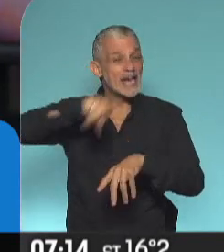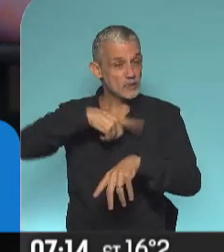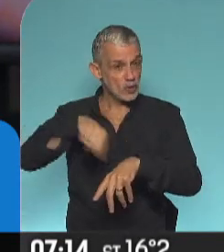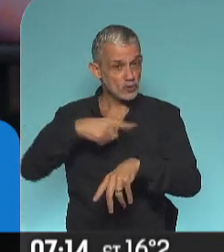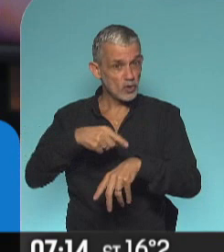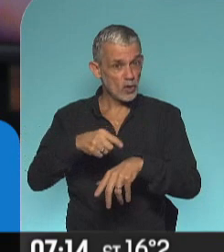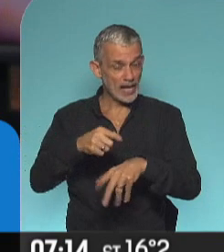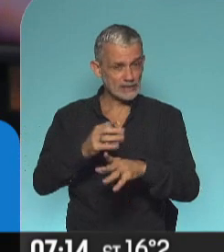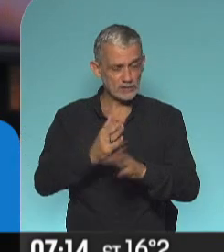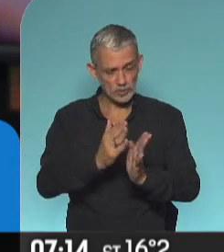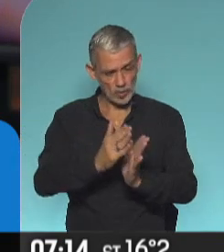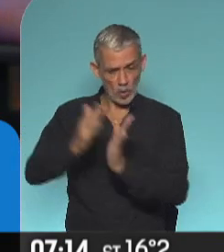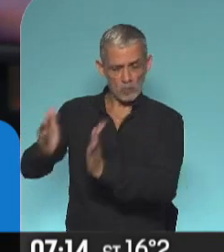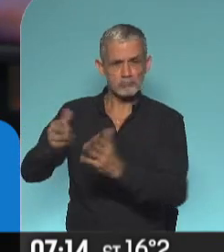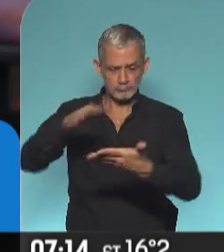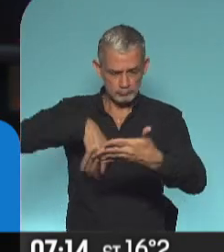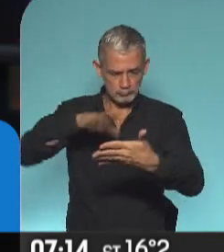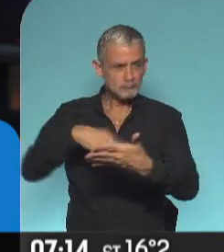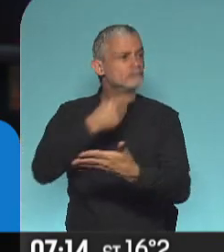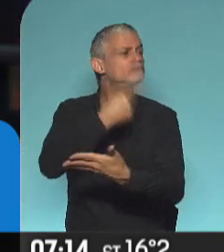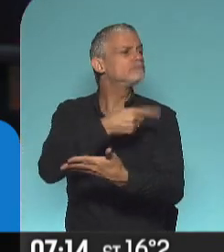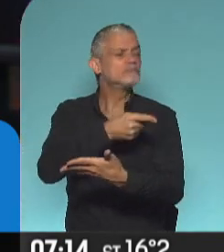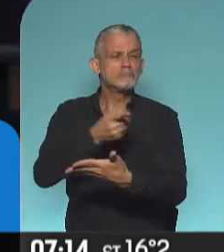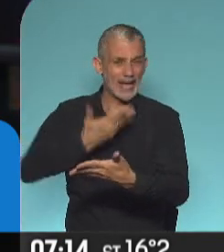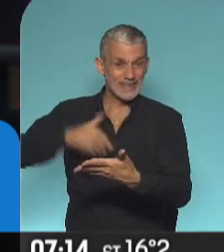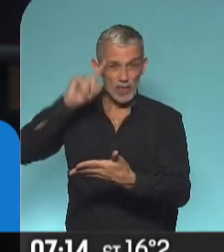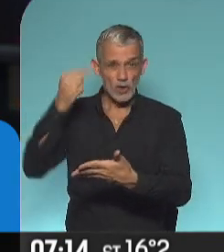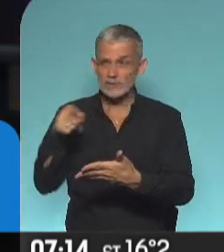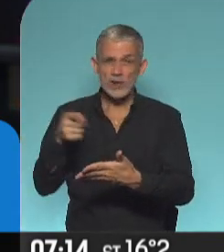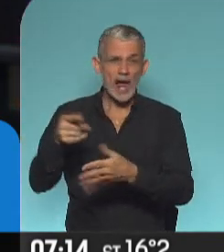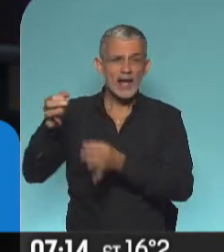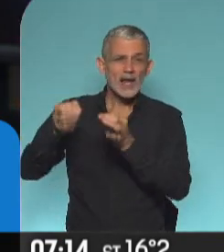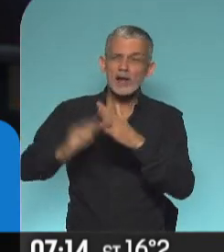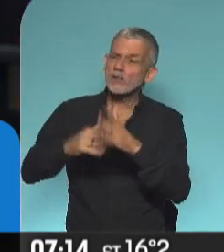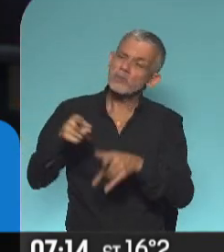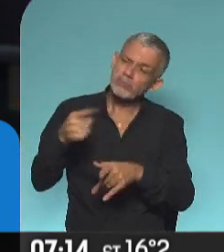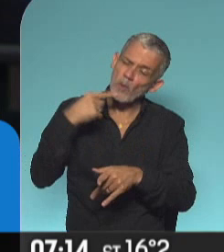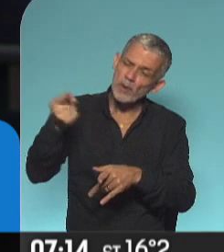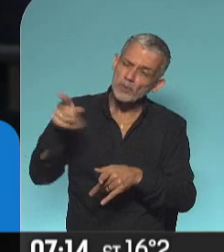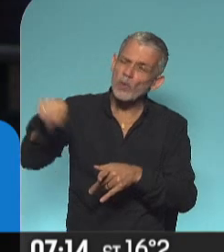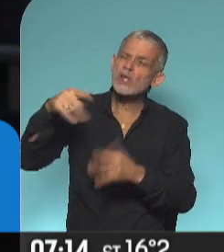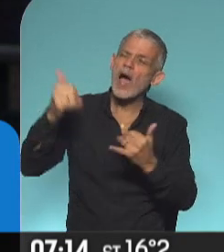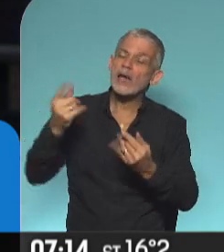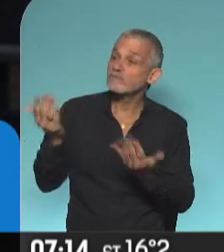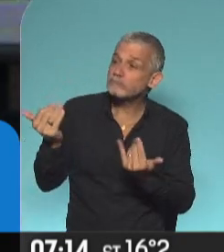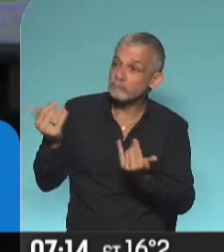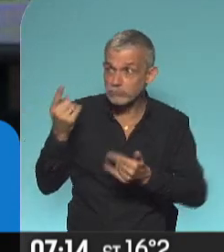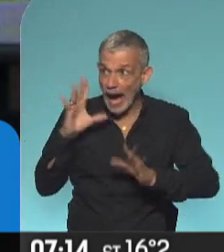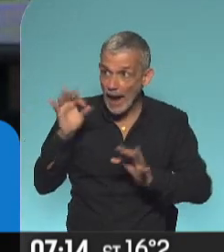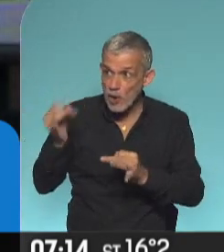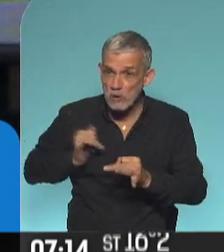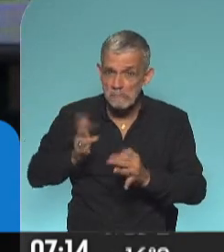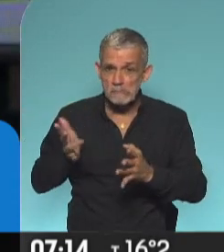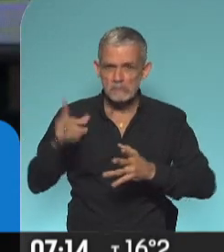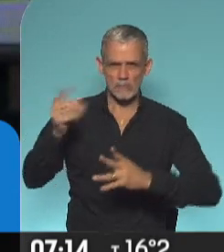le corrió vista, es decir, le preguntó a las partes, en este caso el Estado Nacional y el Consejo de la Magistratura, che, ¿ustedes qué tienen para decir de esto? Y